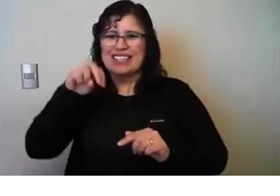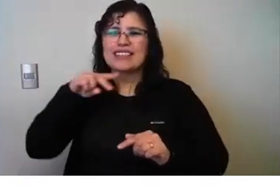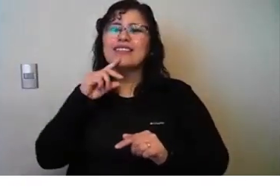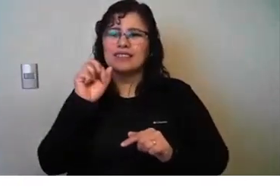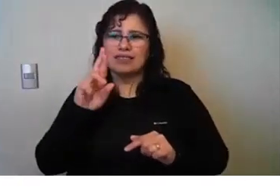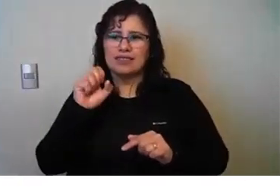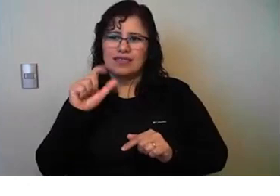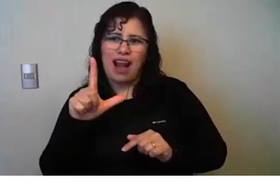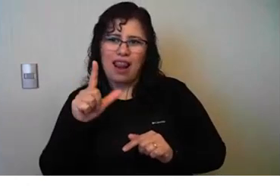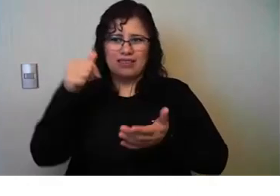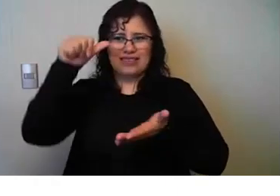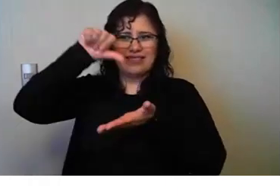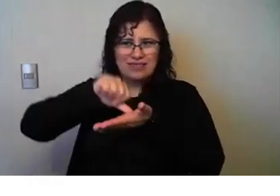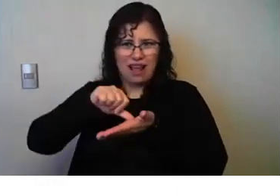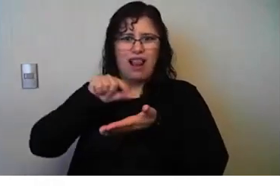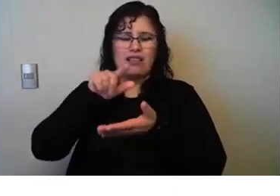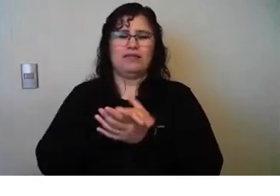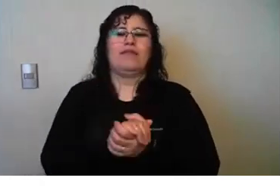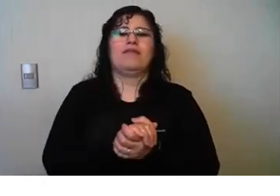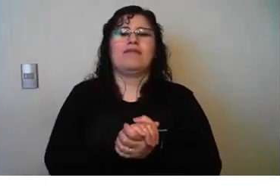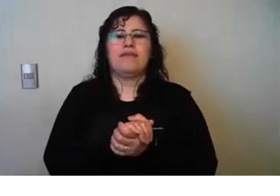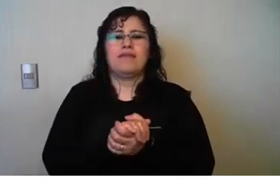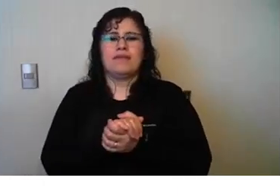Ese es el surco central. Vamos a